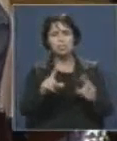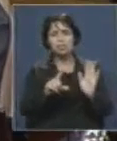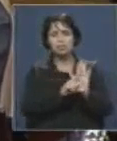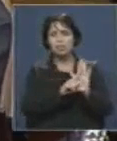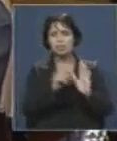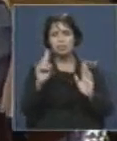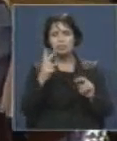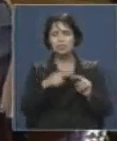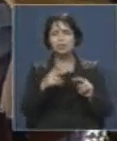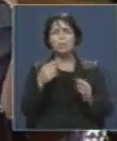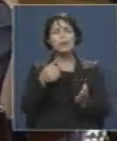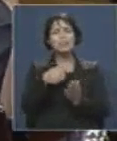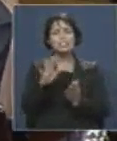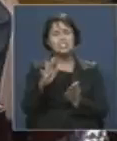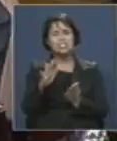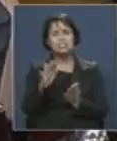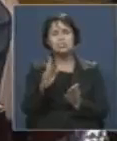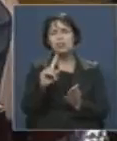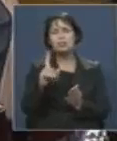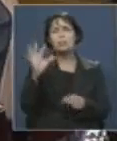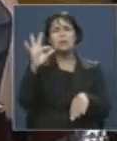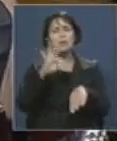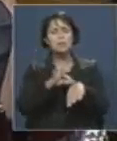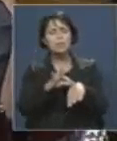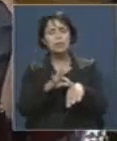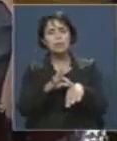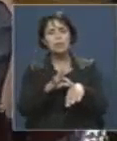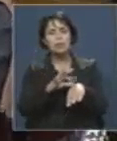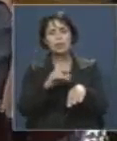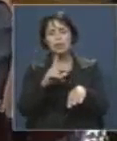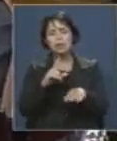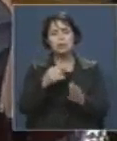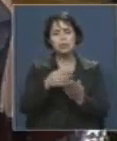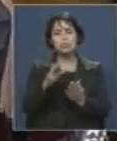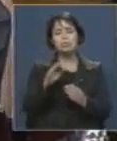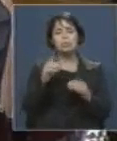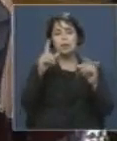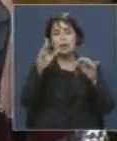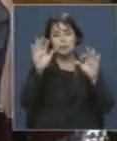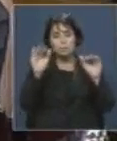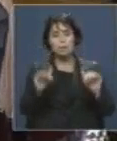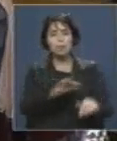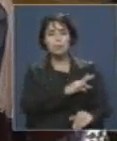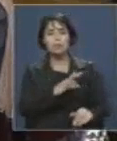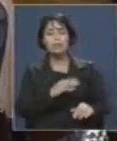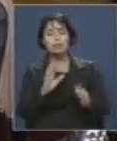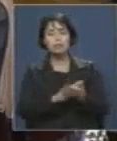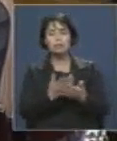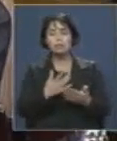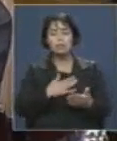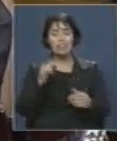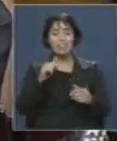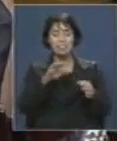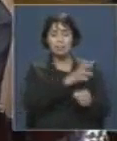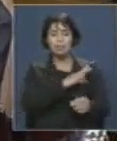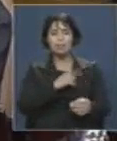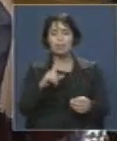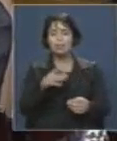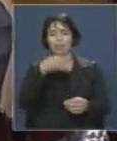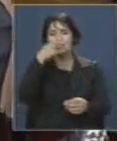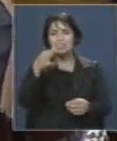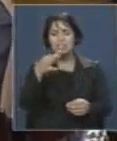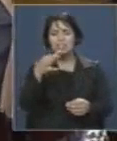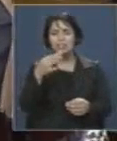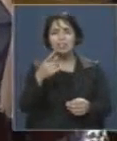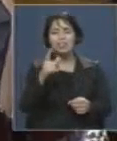para establecer objeciones para los médicos, ni menos para objeciones del propio Ministerio de Salud, Por lo tanto, este ministerio no debe conformarse con hablar